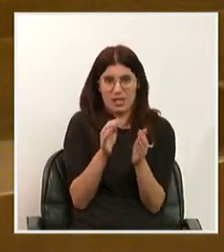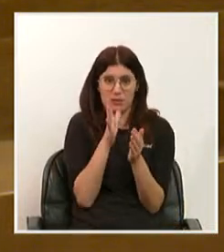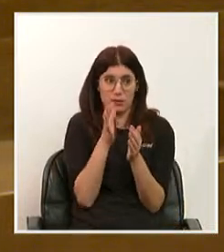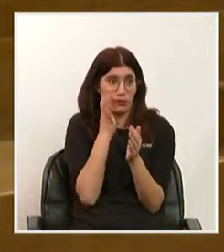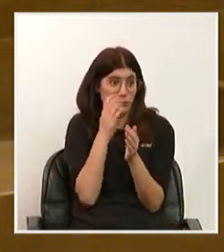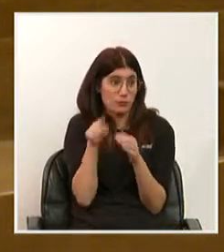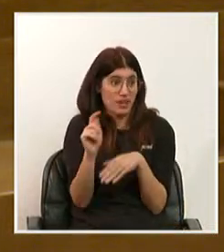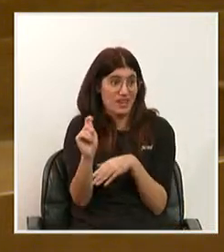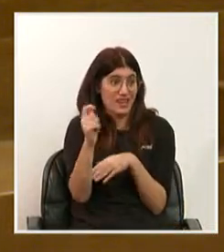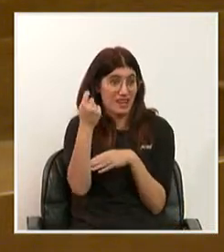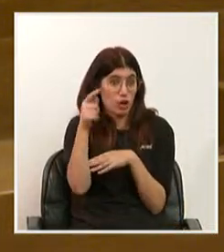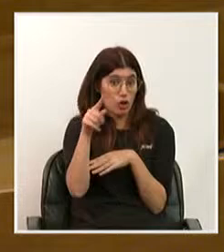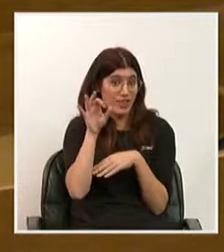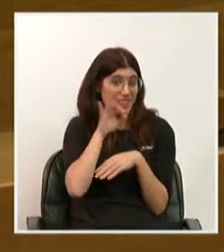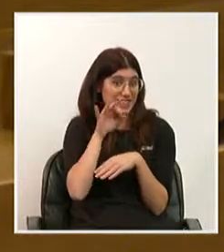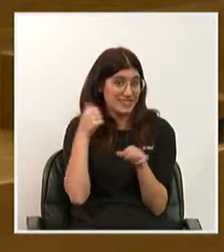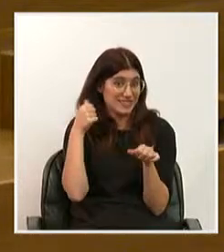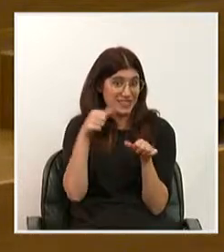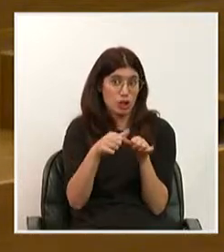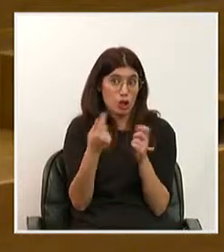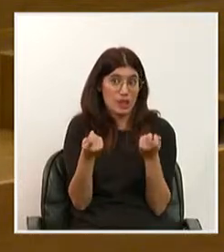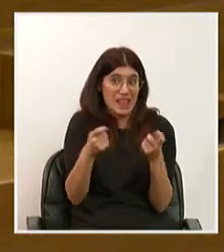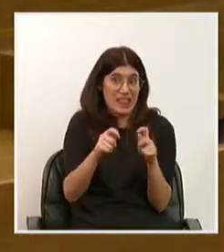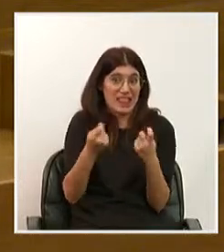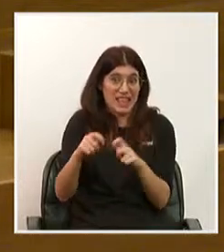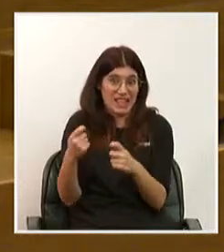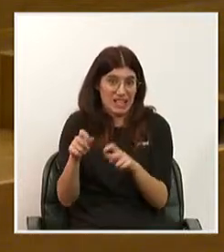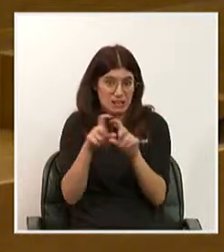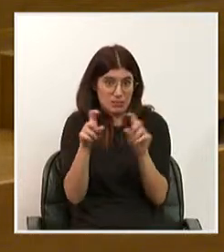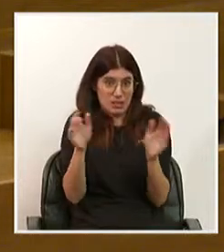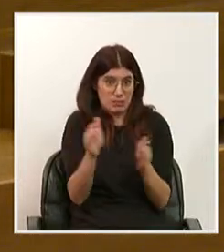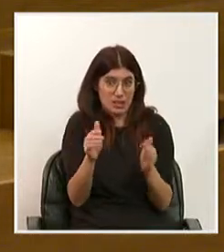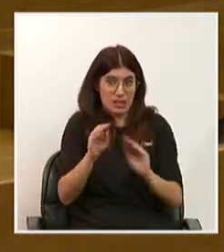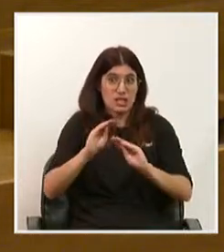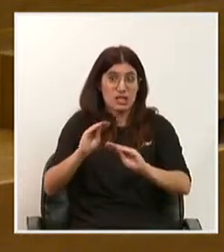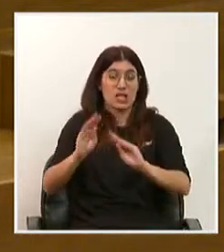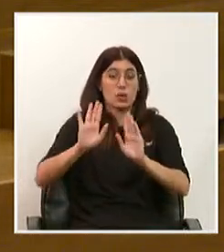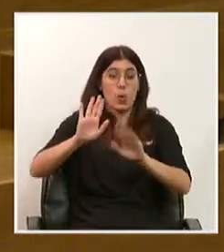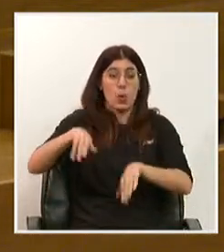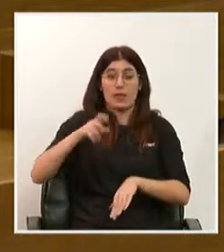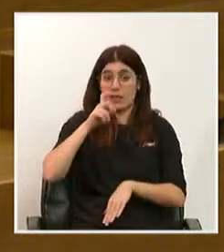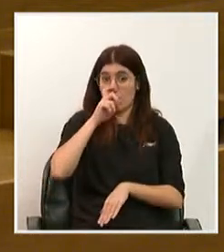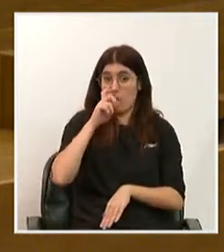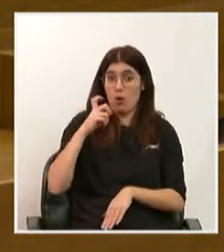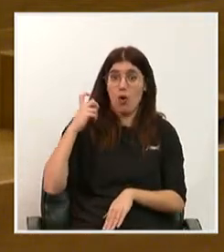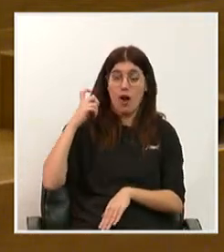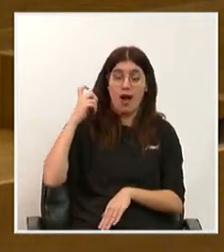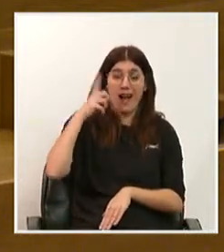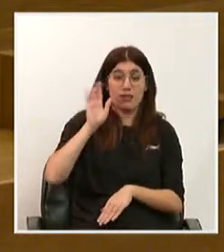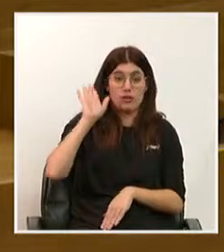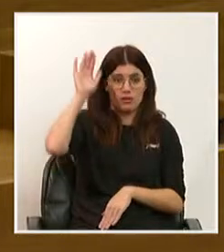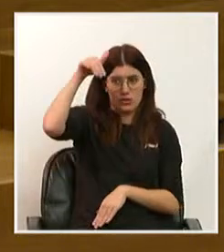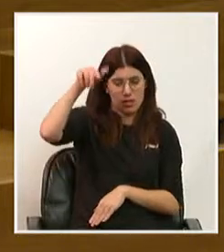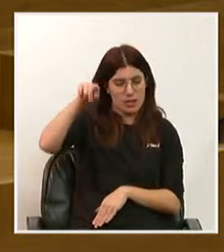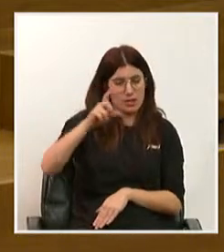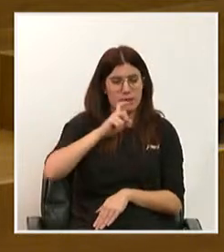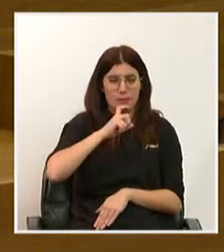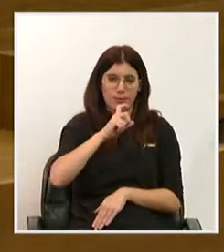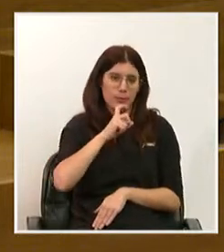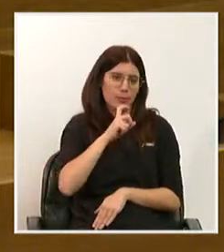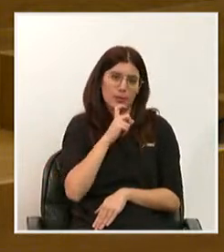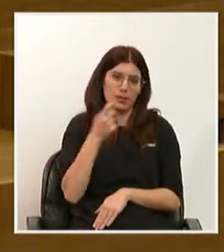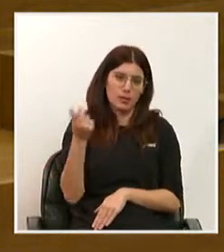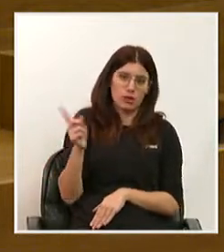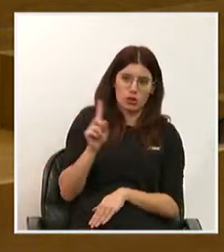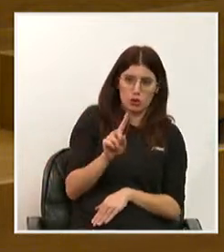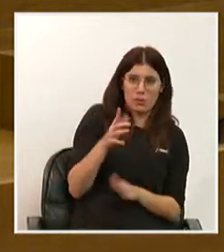récord del siglo en cierre de pymes en su último año de consellería es muy difícil subir